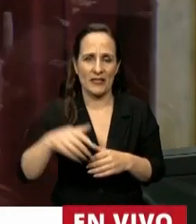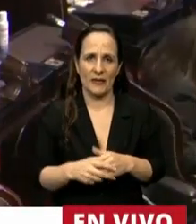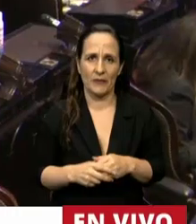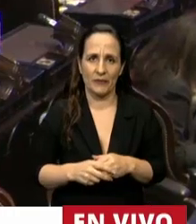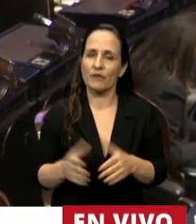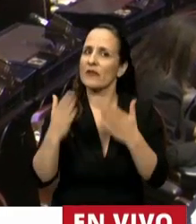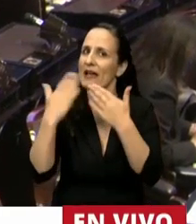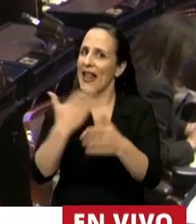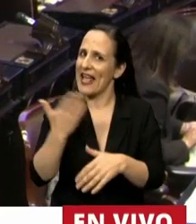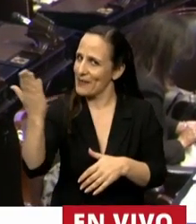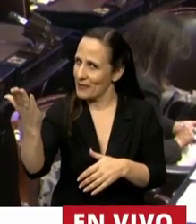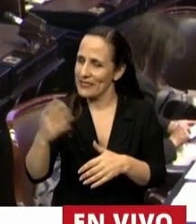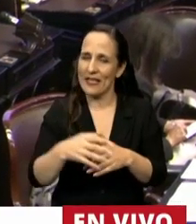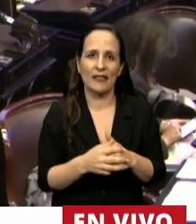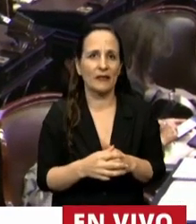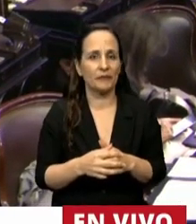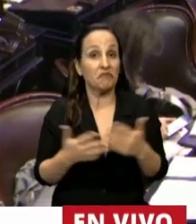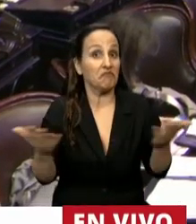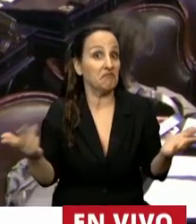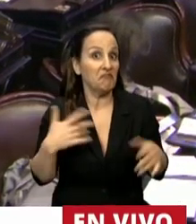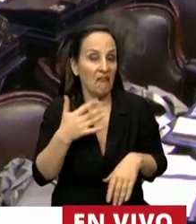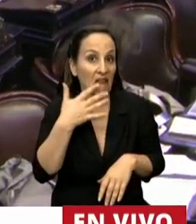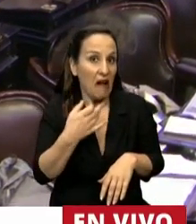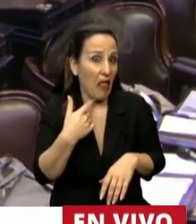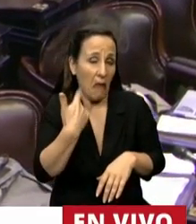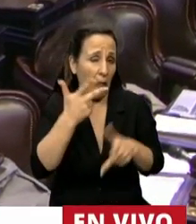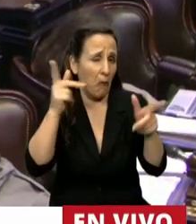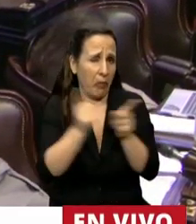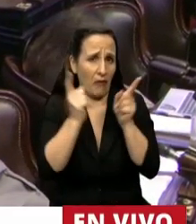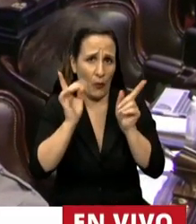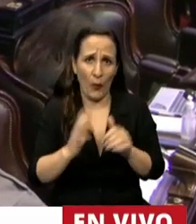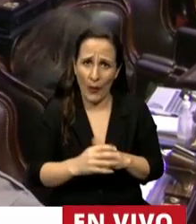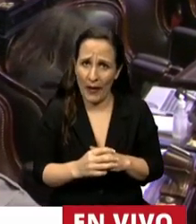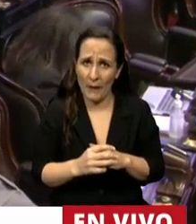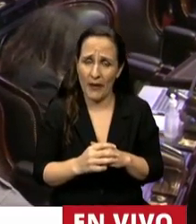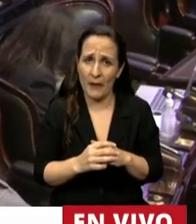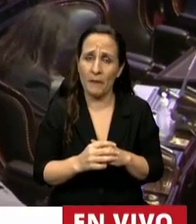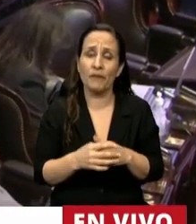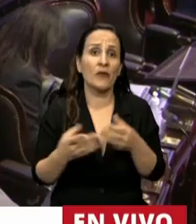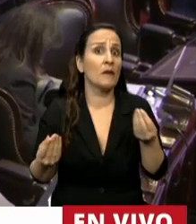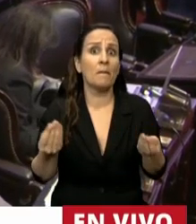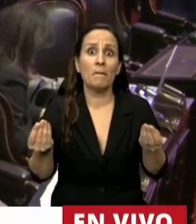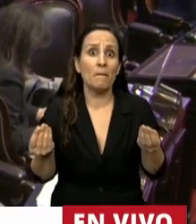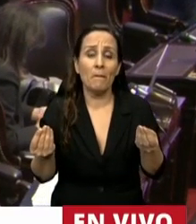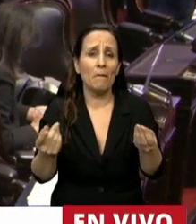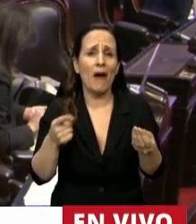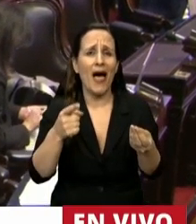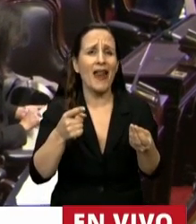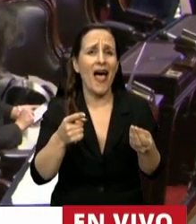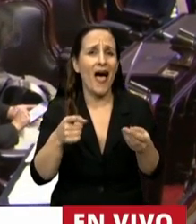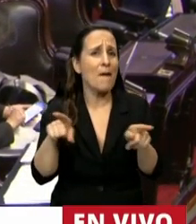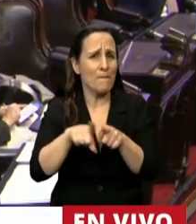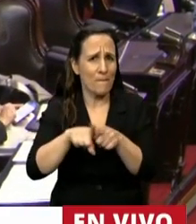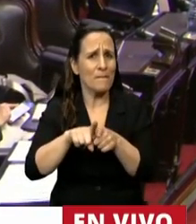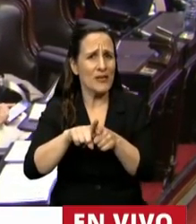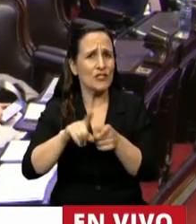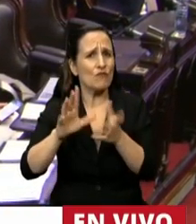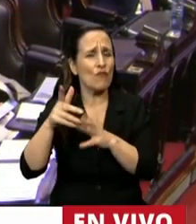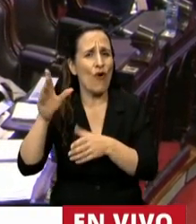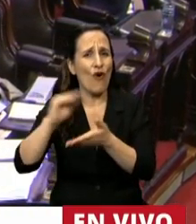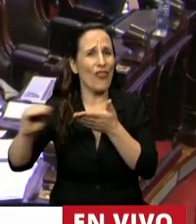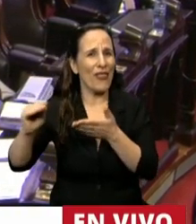sí gracias presidente en realidad yo voy a ser breve pero es para expresarme en el mismo sentido que acaba